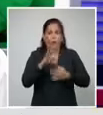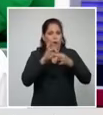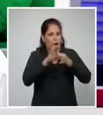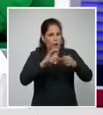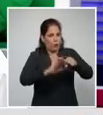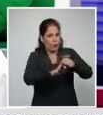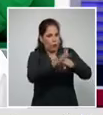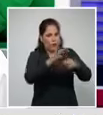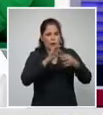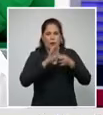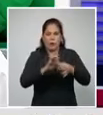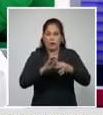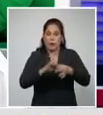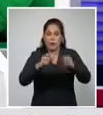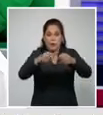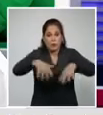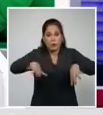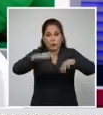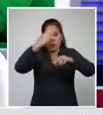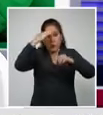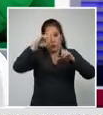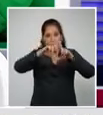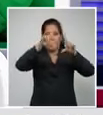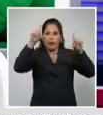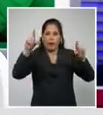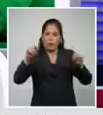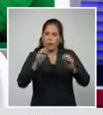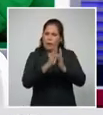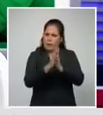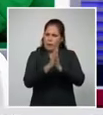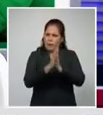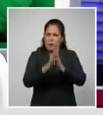Cuba, Pepe, todas las personas que me escuchan,